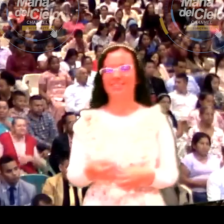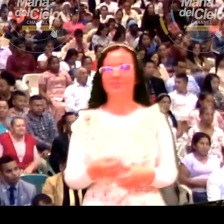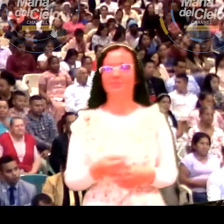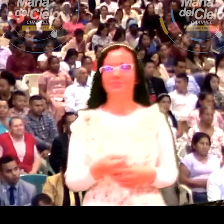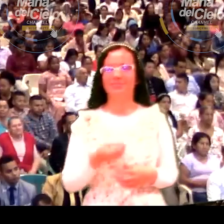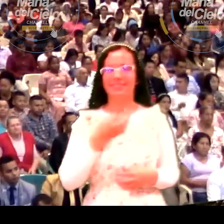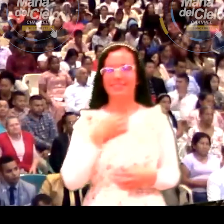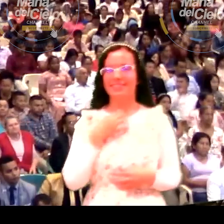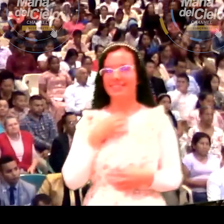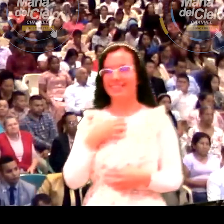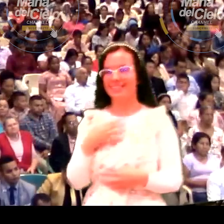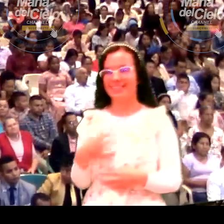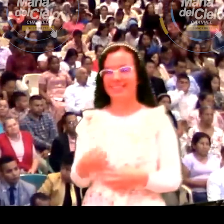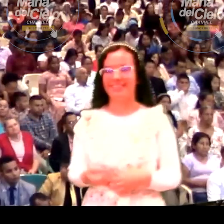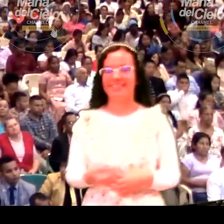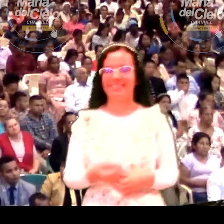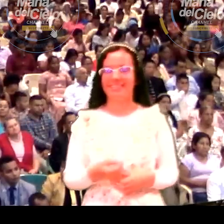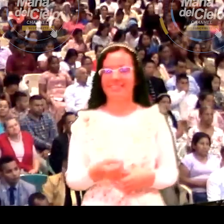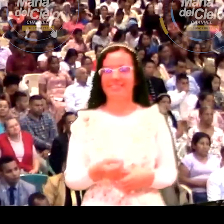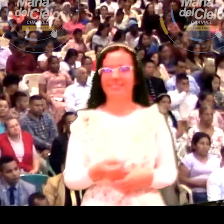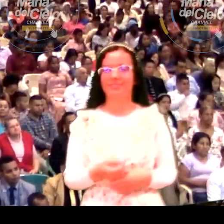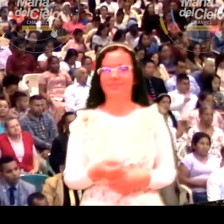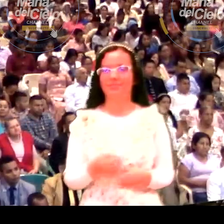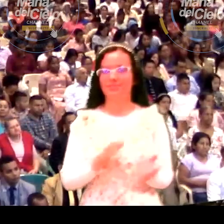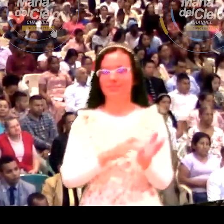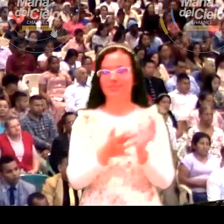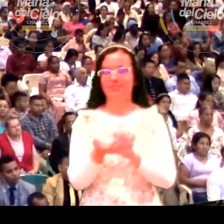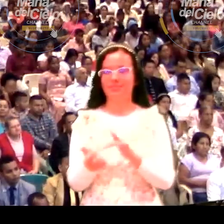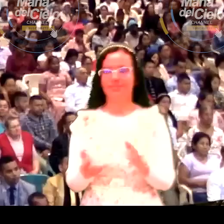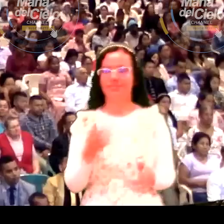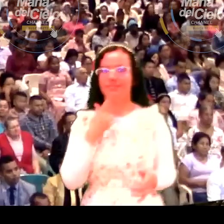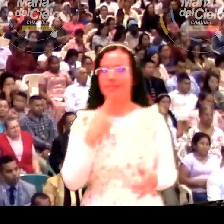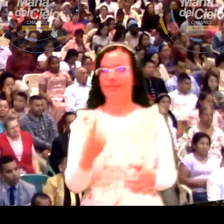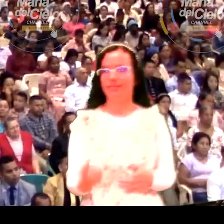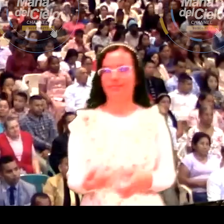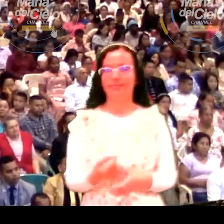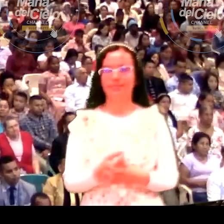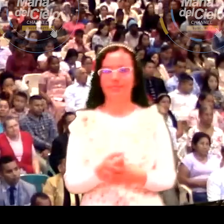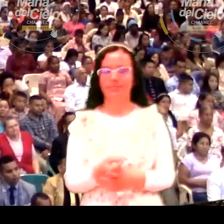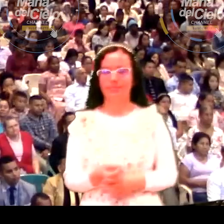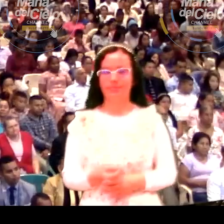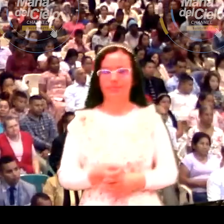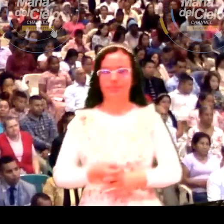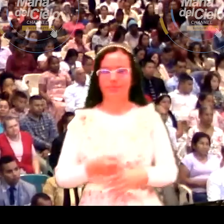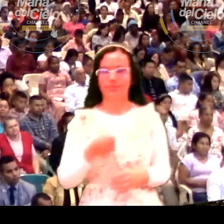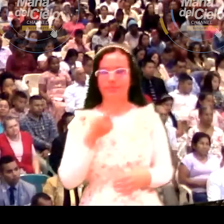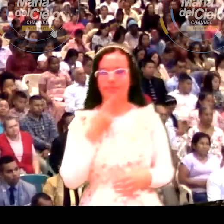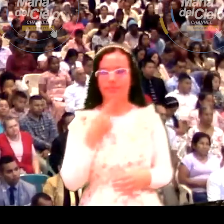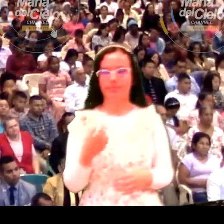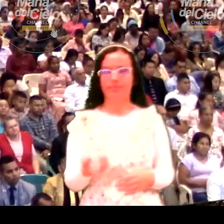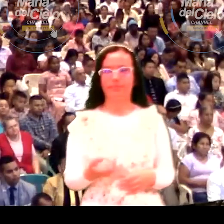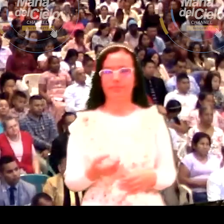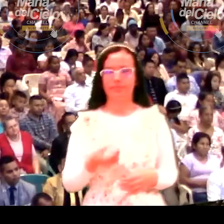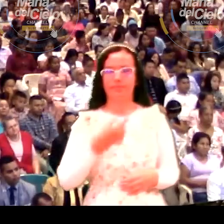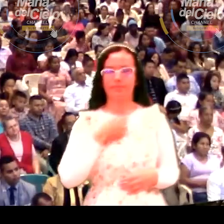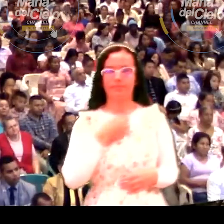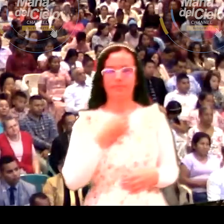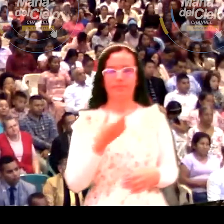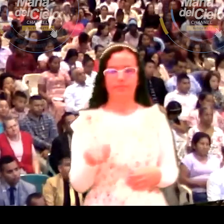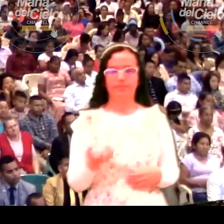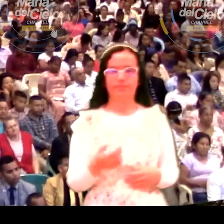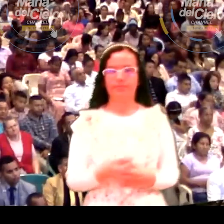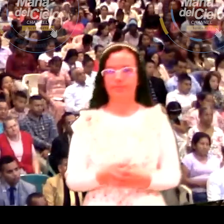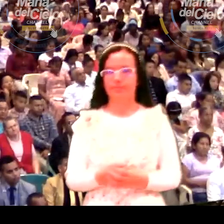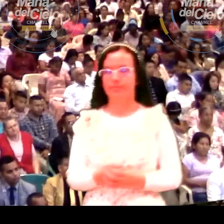risa cuando Dios le habló. Y hay cosas que Dios propone que dan risa, pero así es,